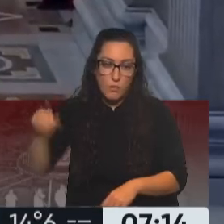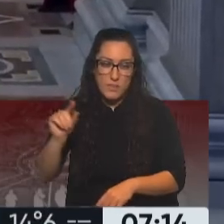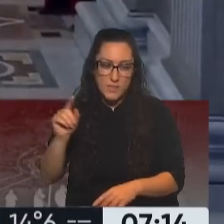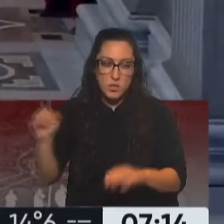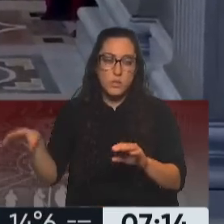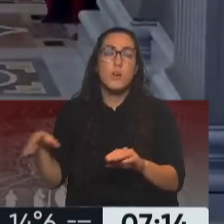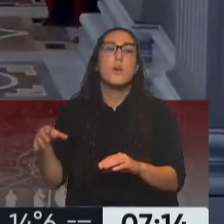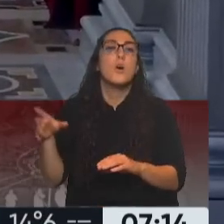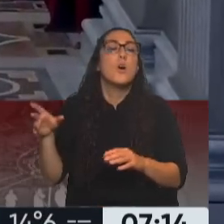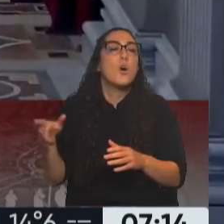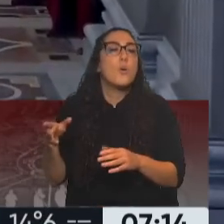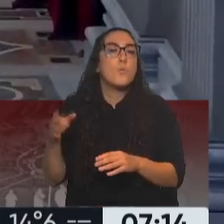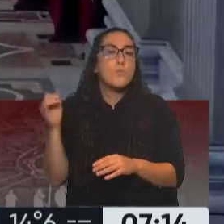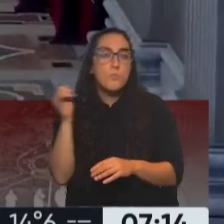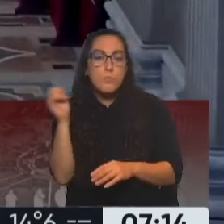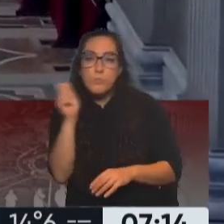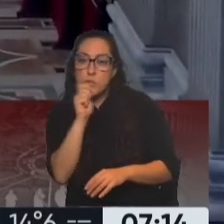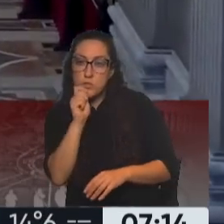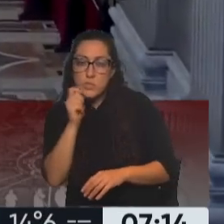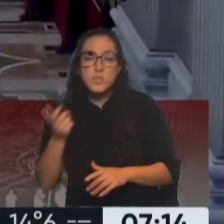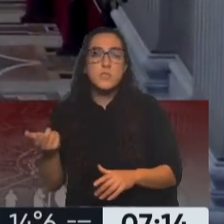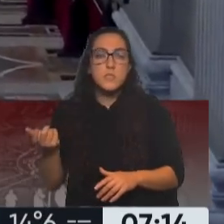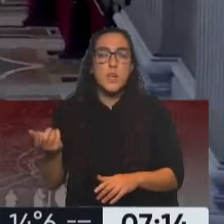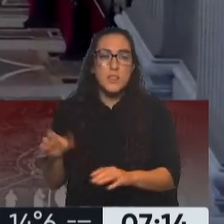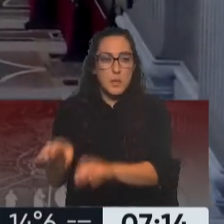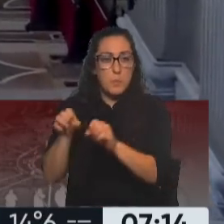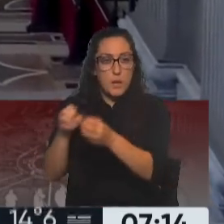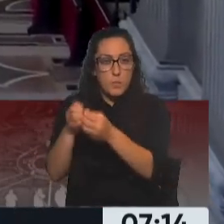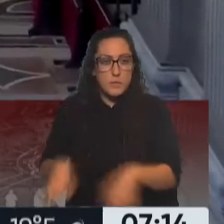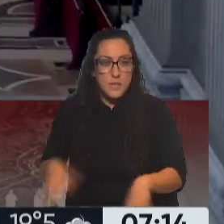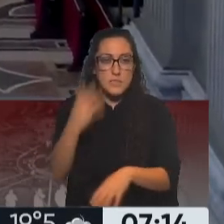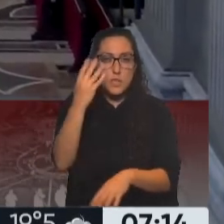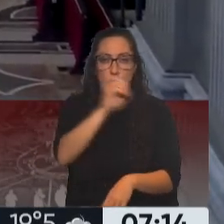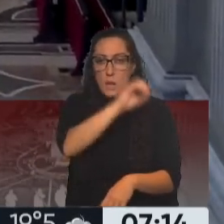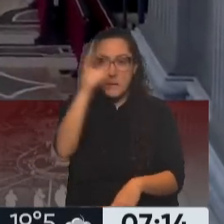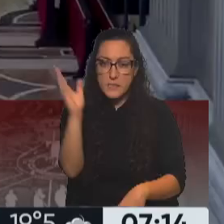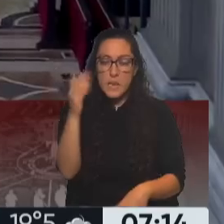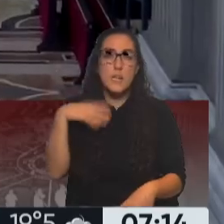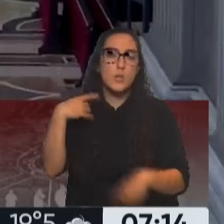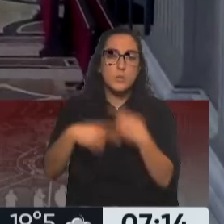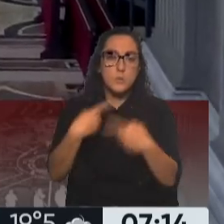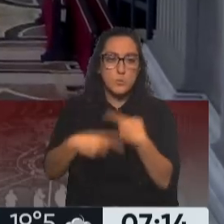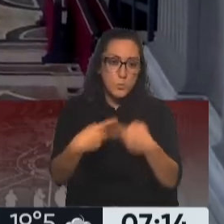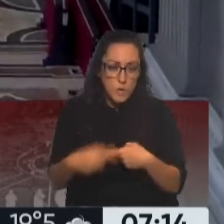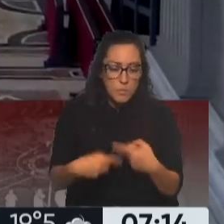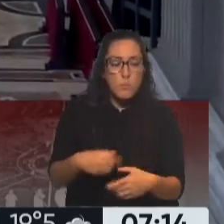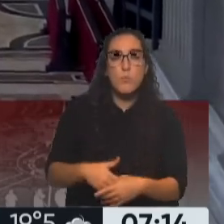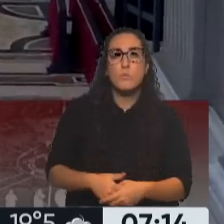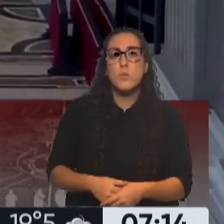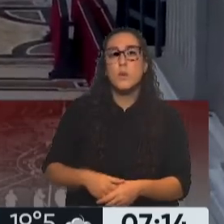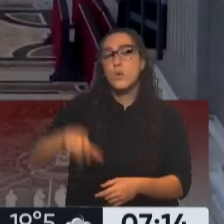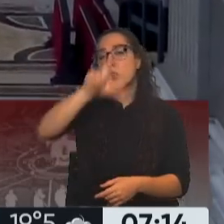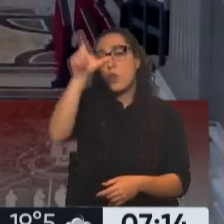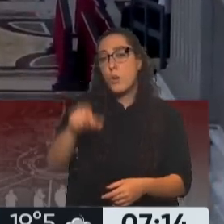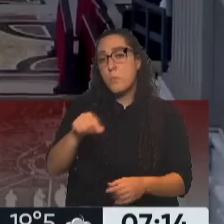una amplia cobertura periodística que comenzó muy temprano, a las 5 de la mañana, vamos a continuar, estamos contándole al país lo que